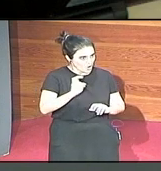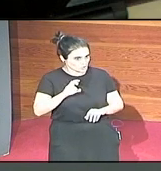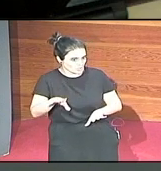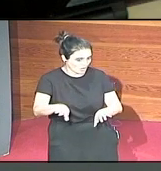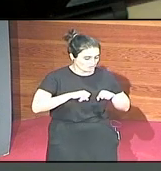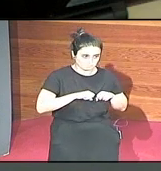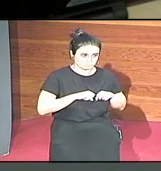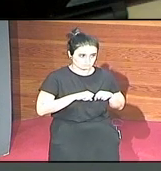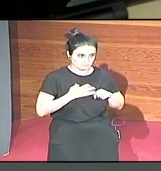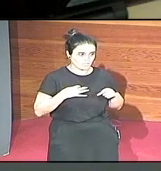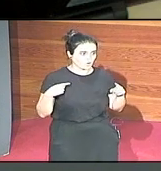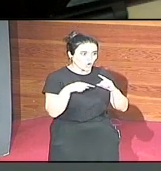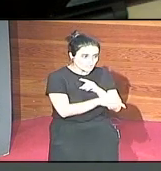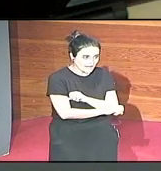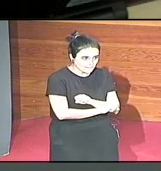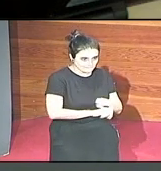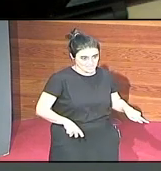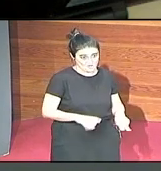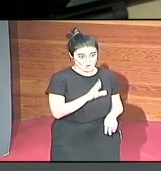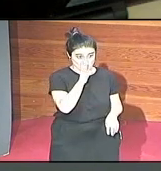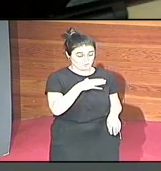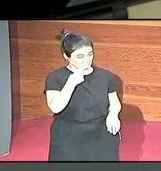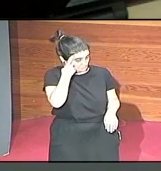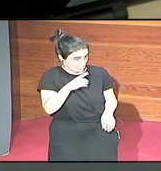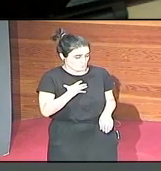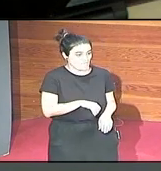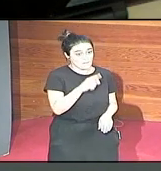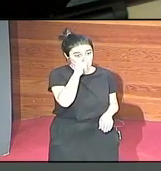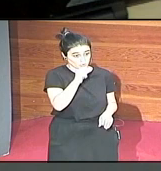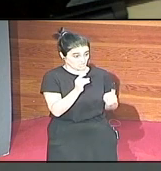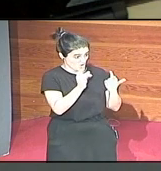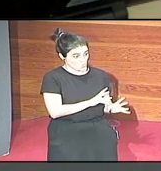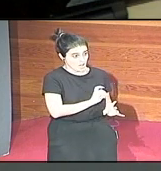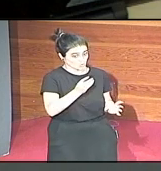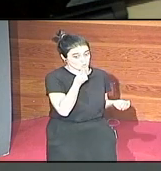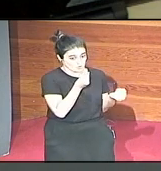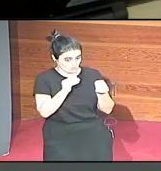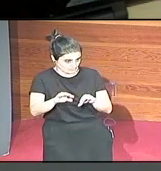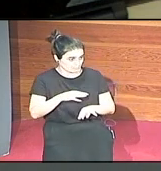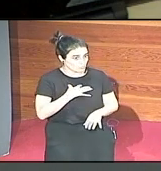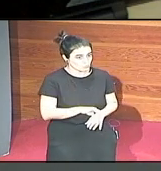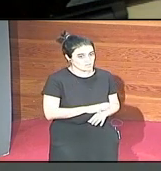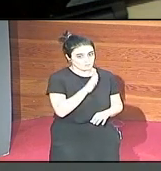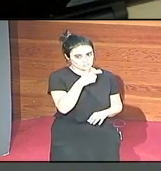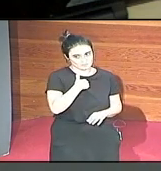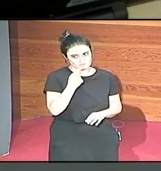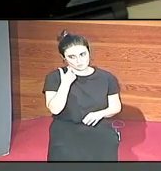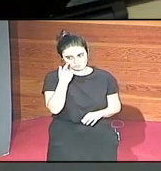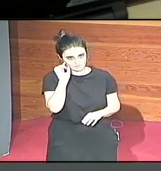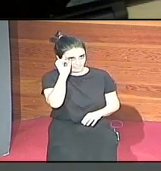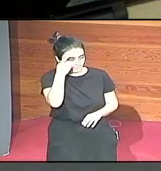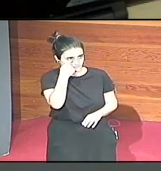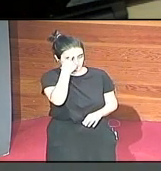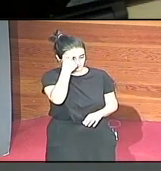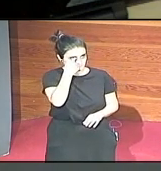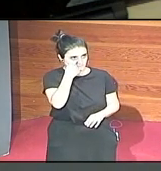contrario. Sabemos, pues, que otro Putin es posible. Y eso me refuerza en la idea de que solo una